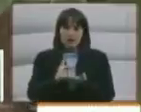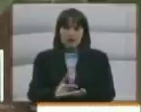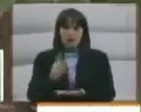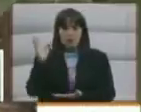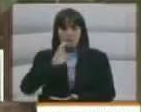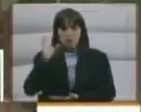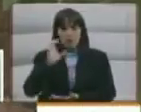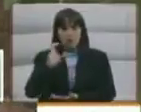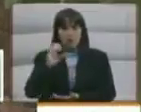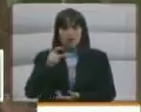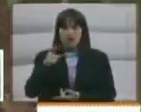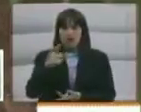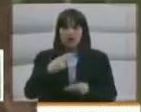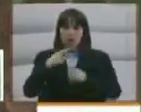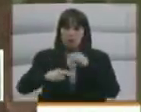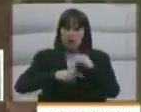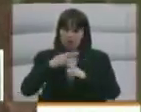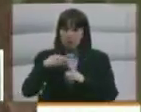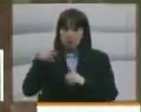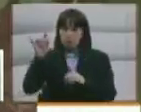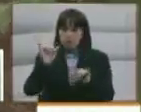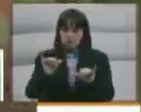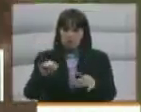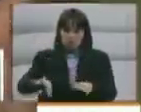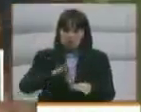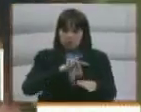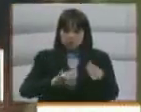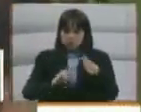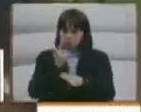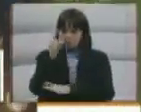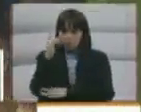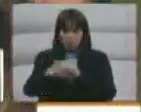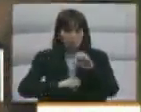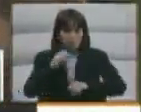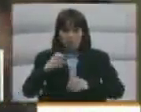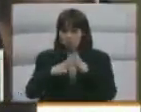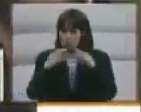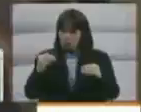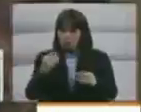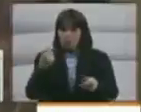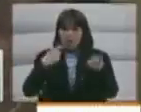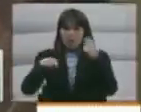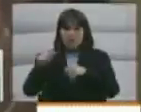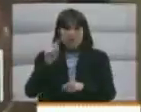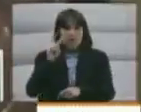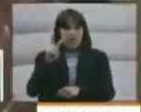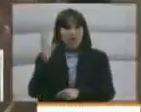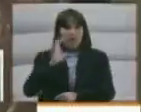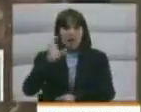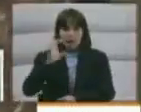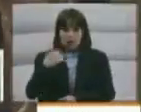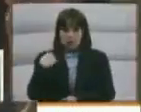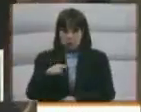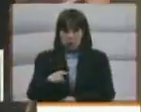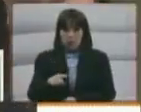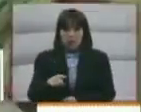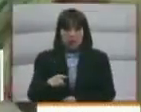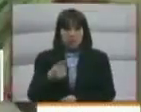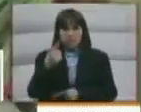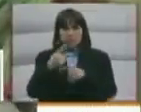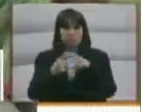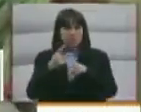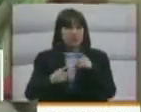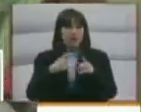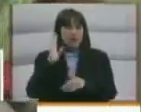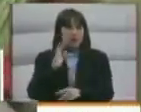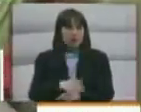para transportarlo? Porque tú mismo la siembras, compras los fertilizantes, todo eso. Yo tuviera el camión, esto saldría a mitad de precio. ¿En cuánto